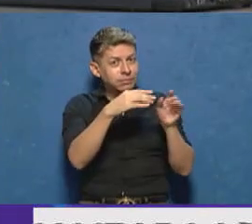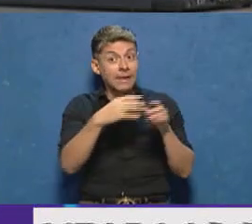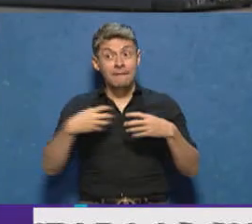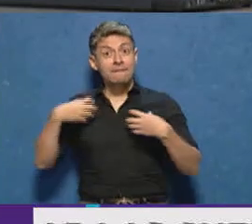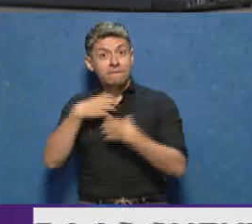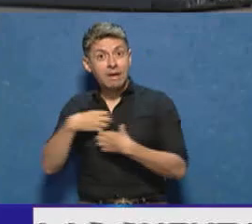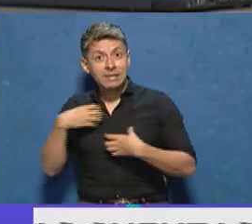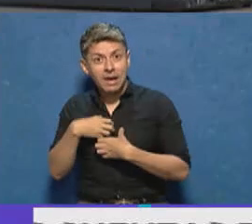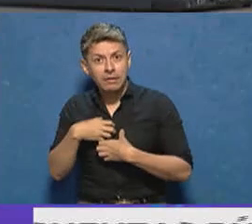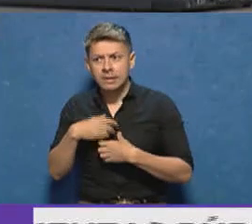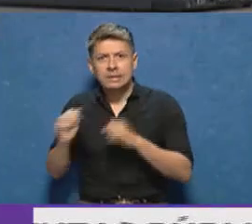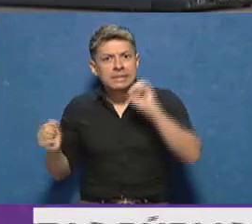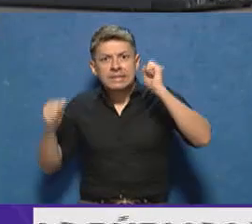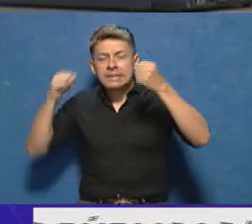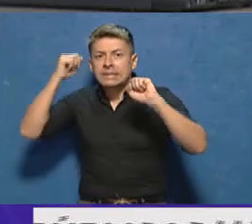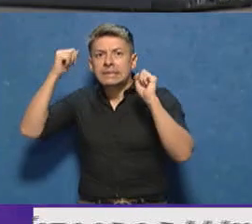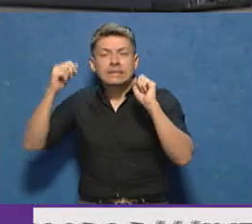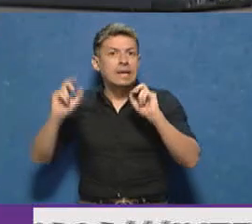bañaron.